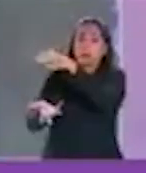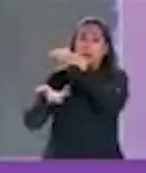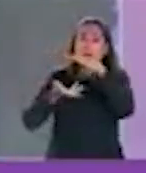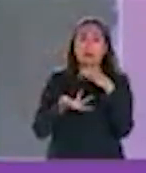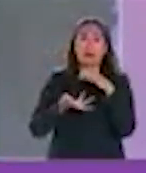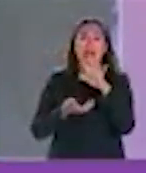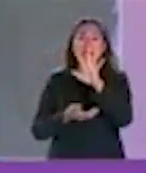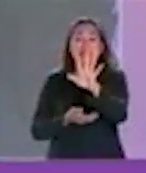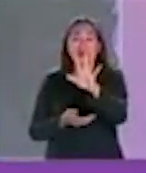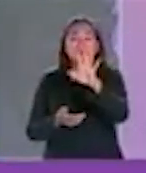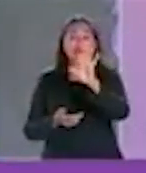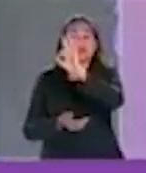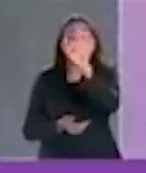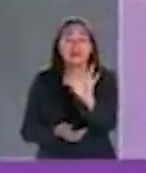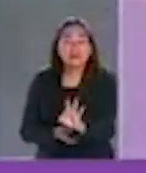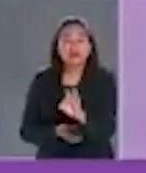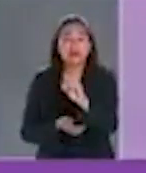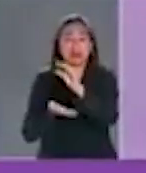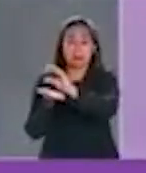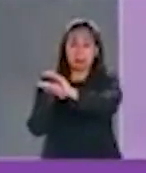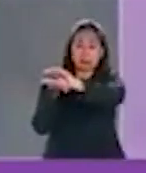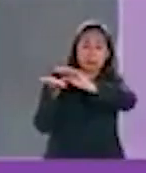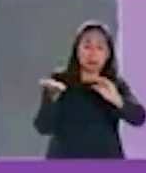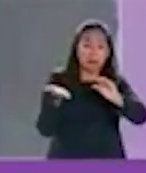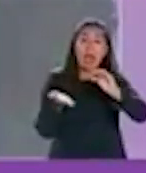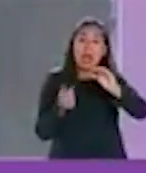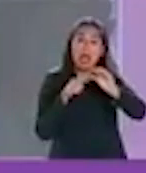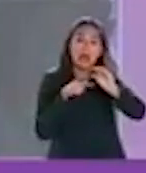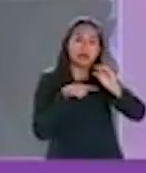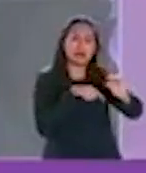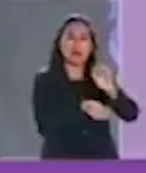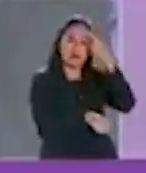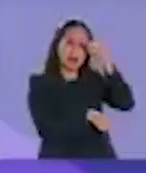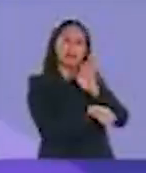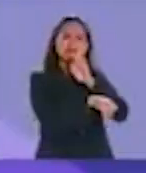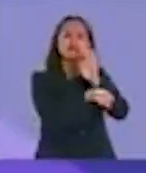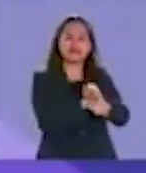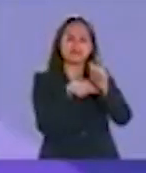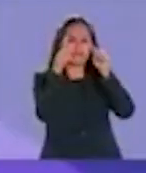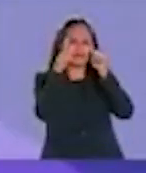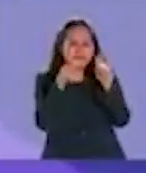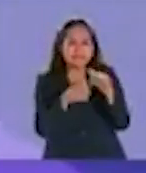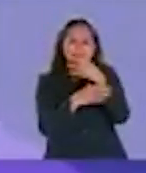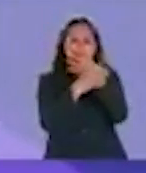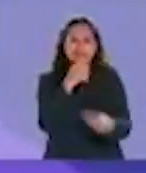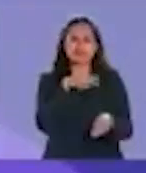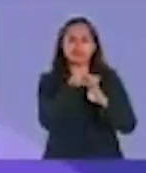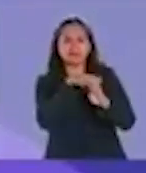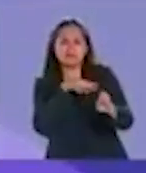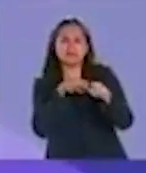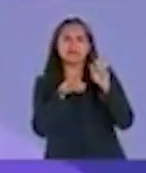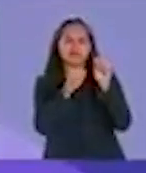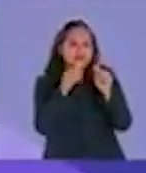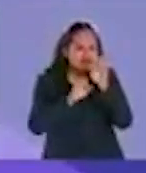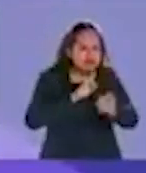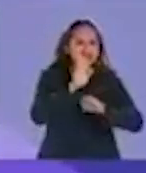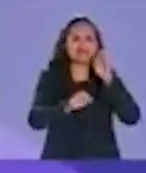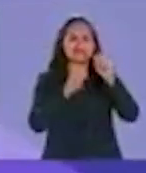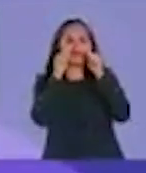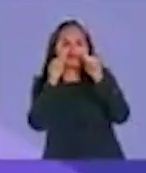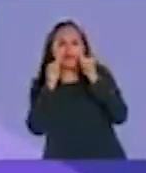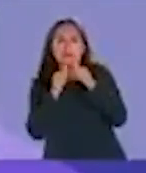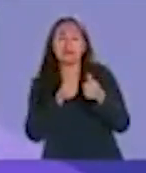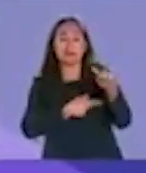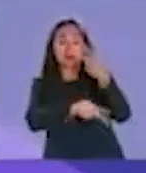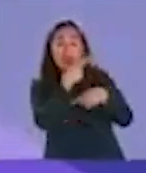500 80 mil millones de pesos para la defensa completa del migrante en cierta medida no solamente cuando se viene sino también una condición